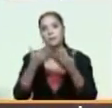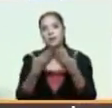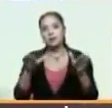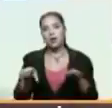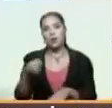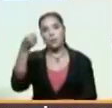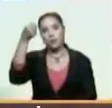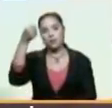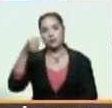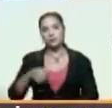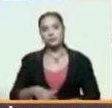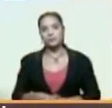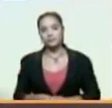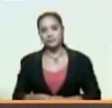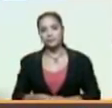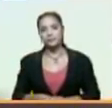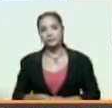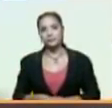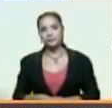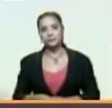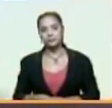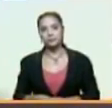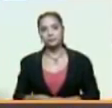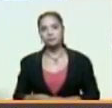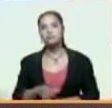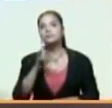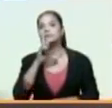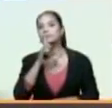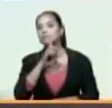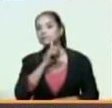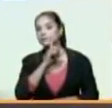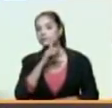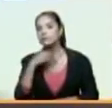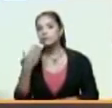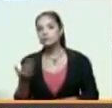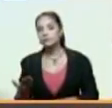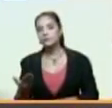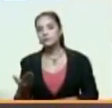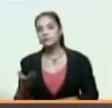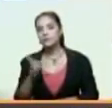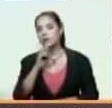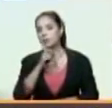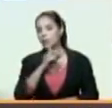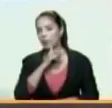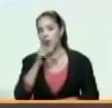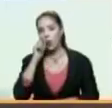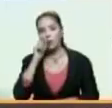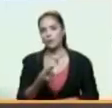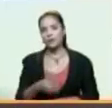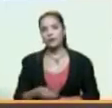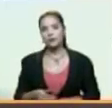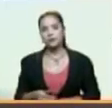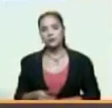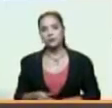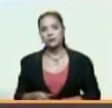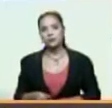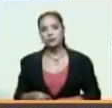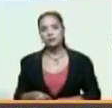Público, ¿verdad? Cuyo nombre es, como ya lo dijiste, es el